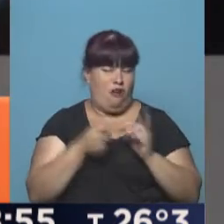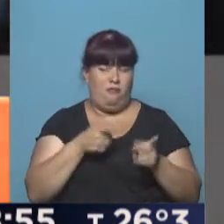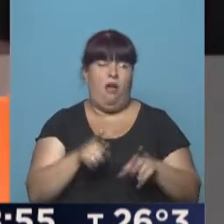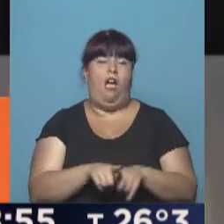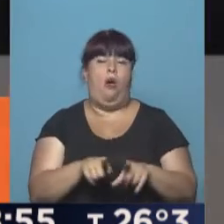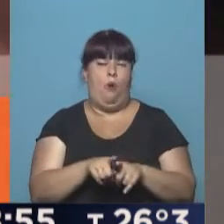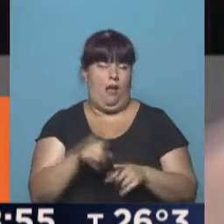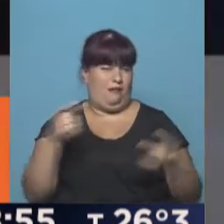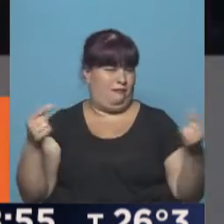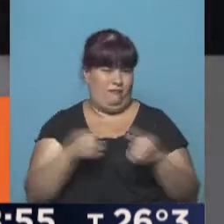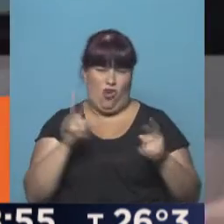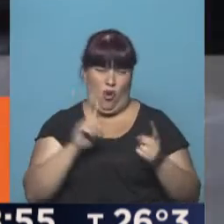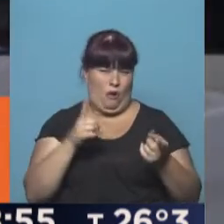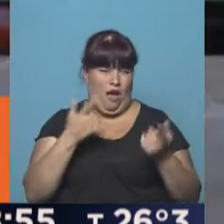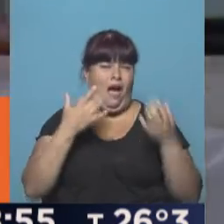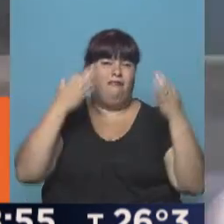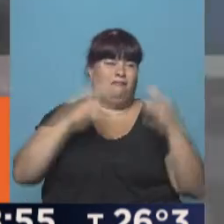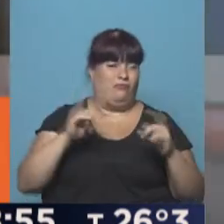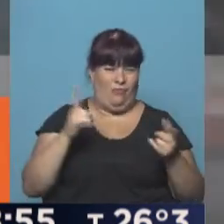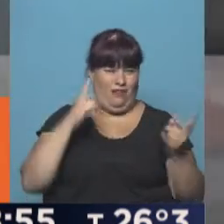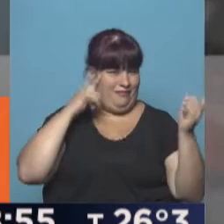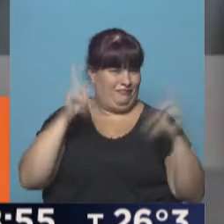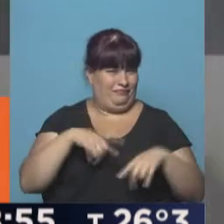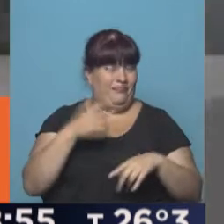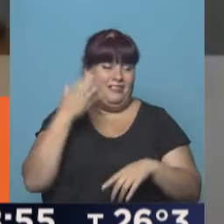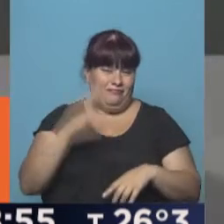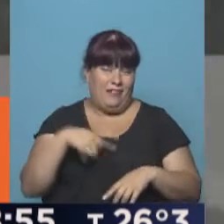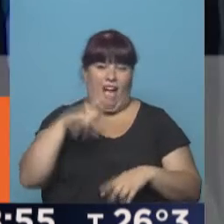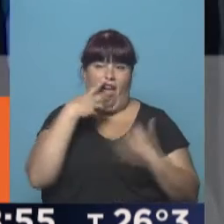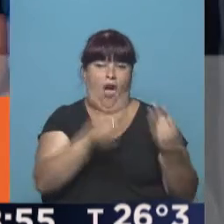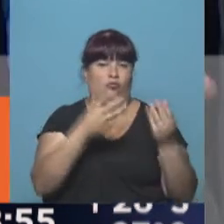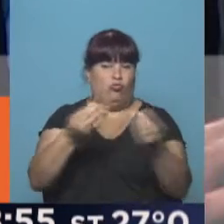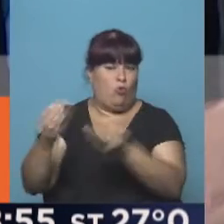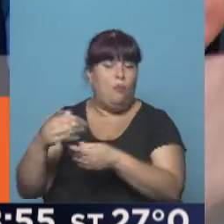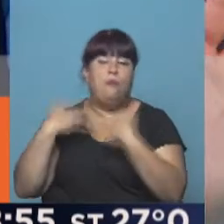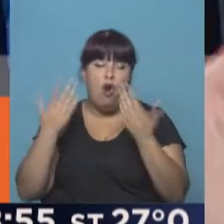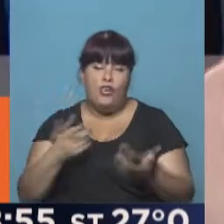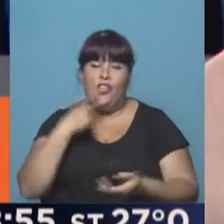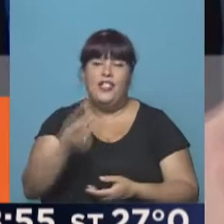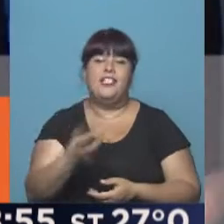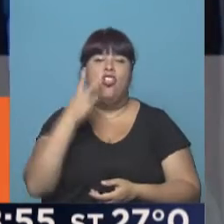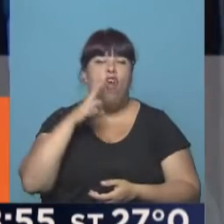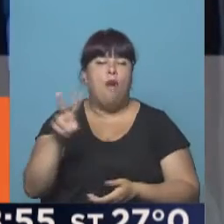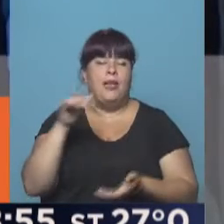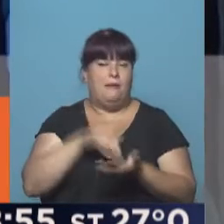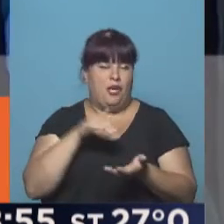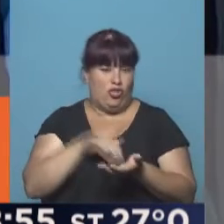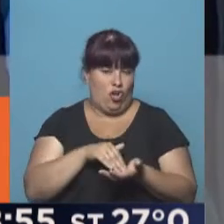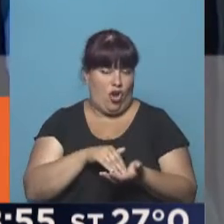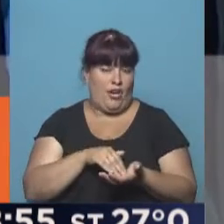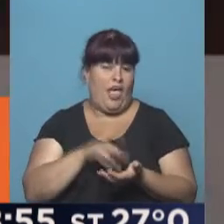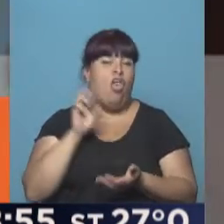totalmente arbitraria, discrecional, hacia los que en definitiva parecen beneficiarios. Por eso es que hablan de 2.000 millones